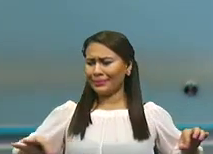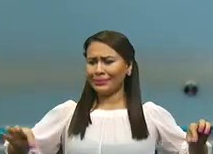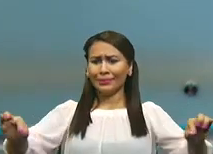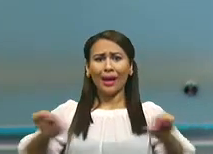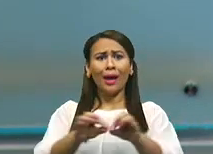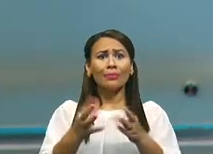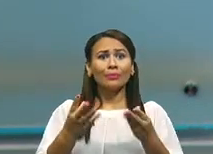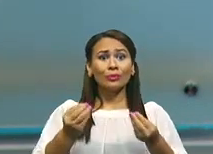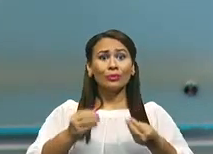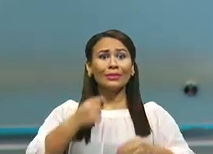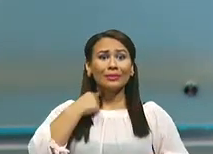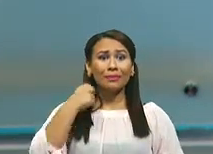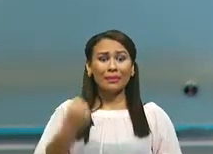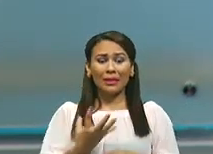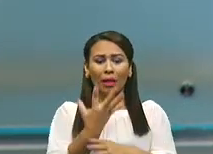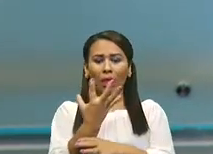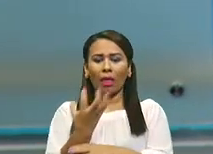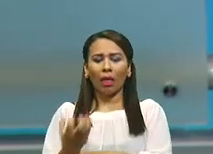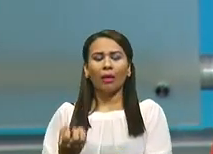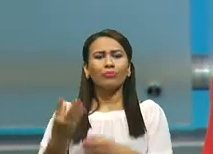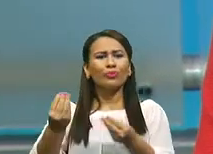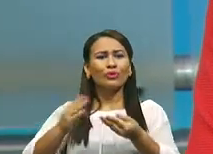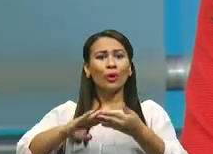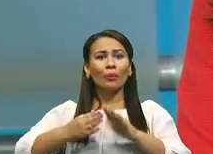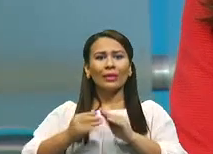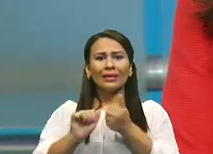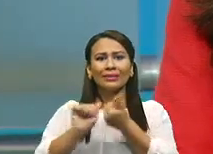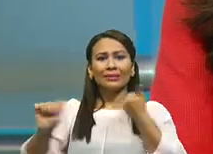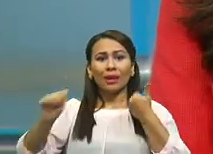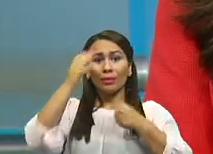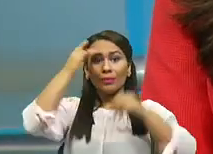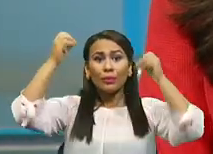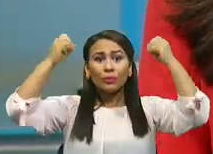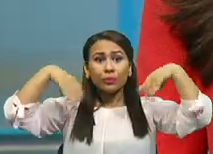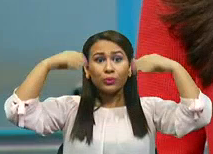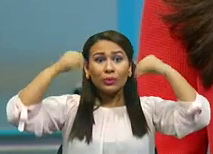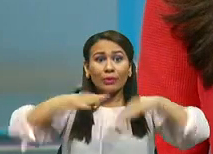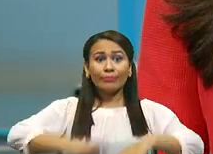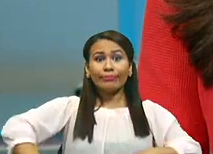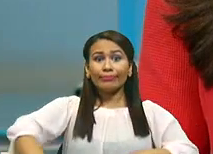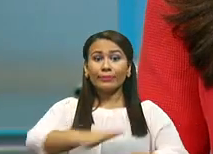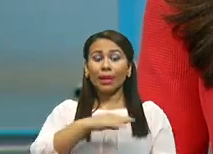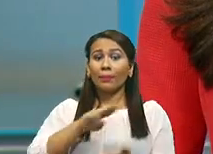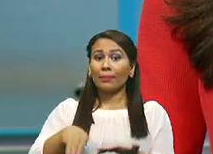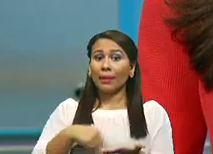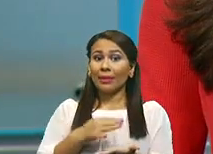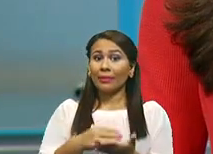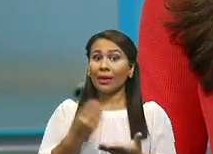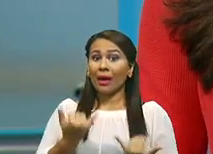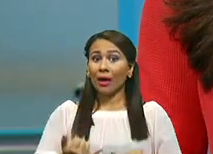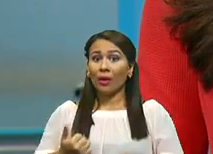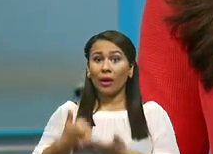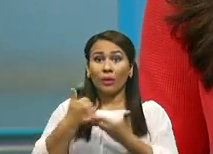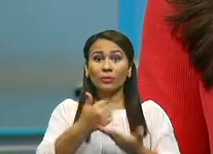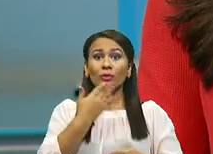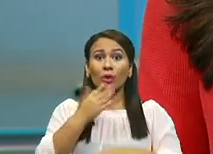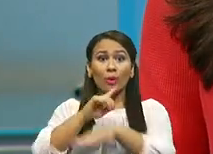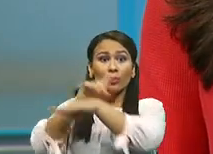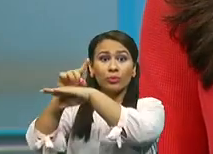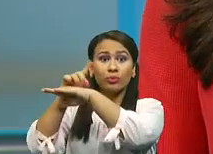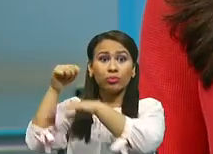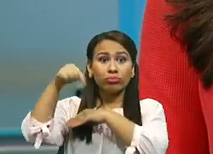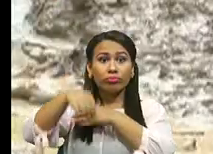varias comunidades están aisladas debido al fuerte temporal en la provincia de Manabí. De momento, la ayuda llega por vía aérea.